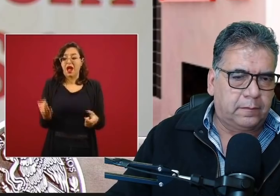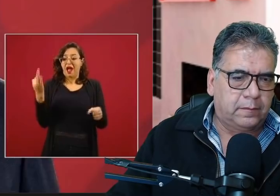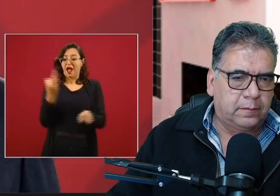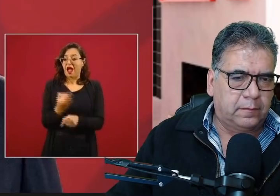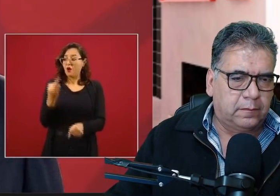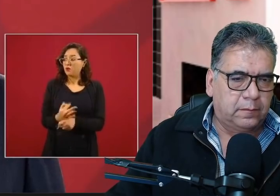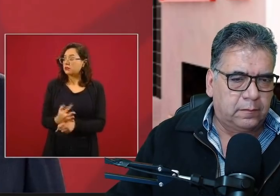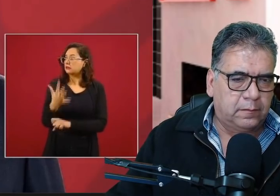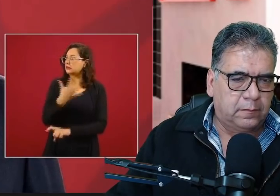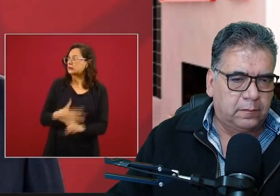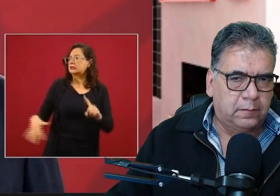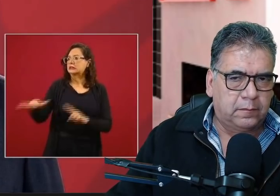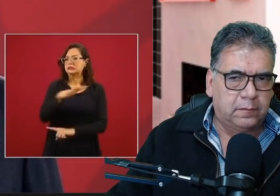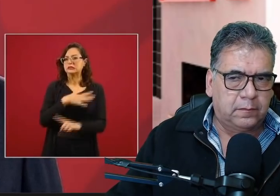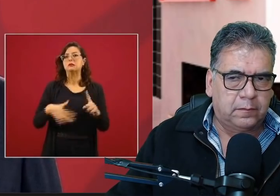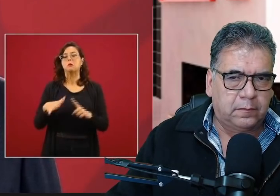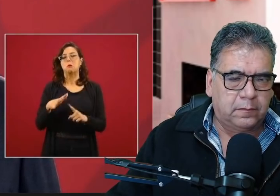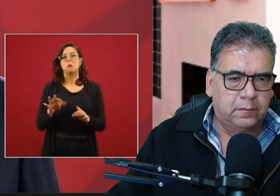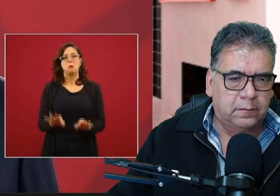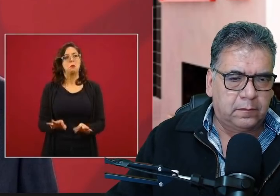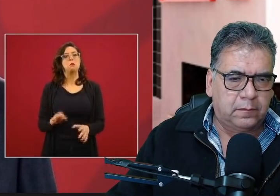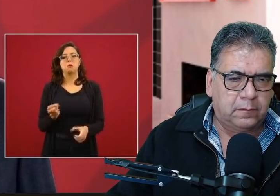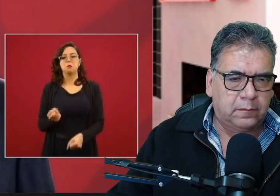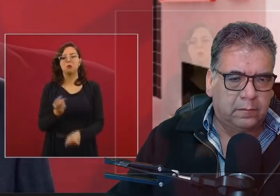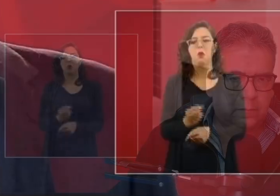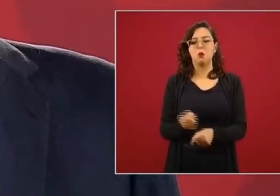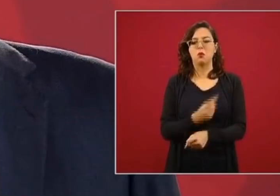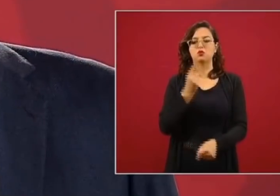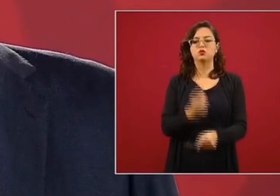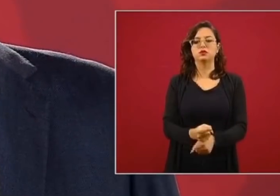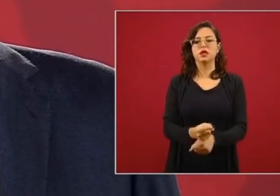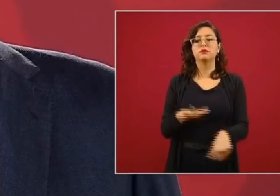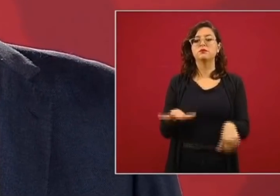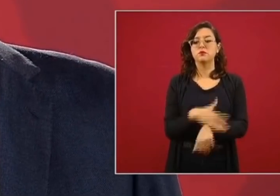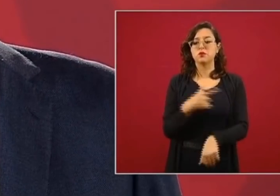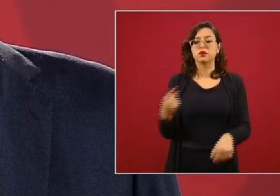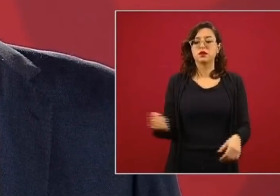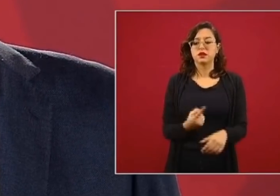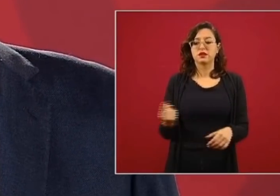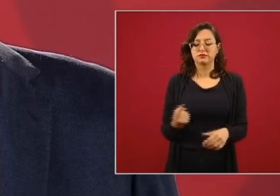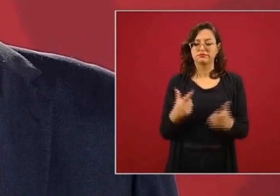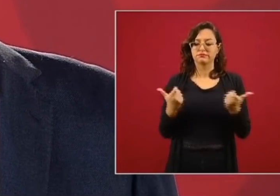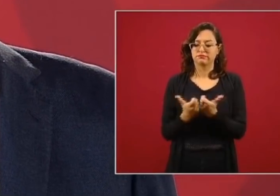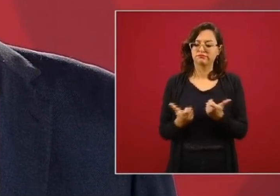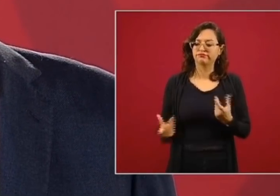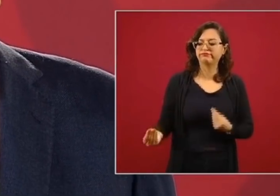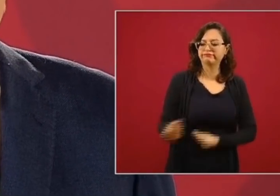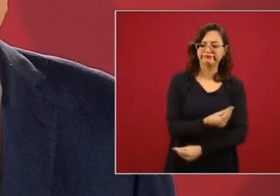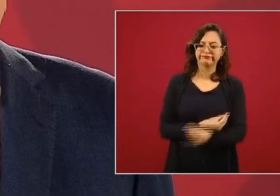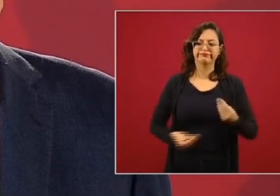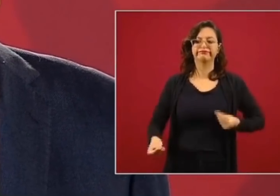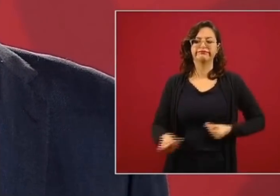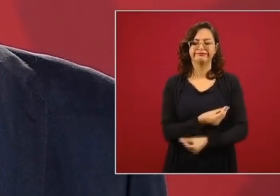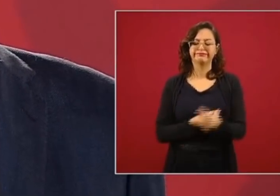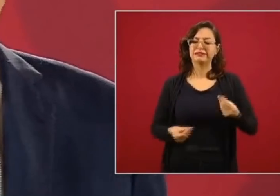momento oportuno, cuando necesitamos reactivar nuestra